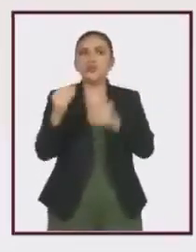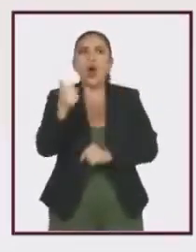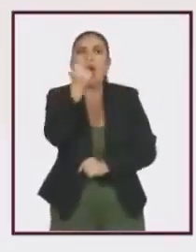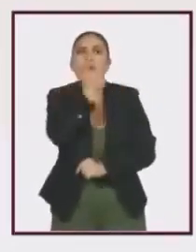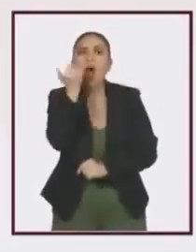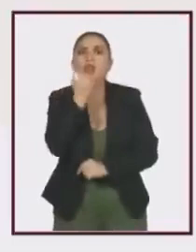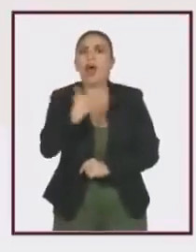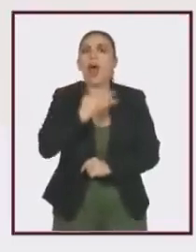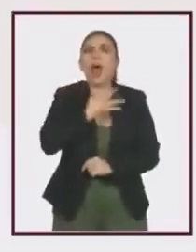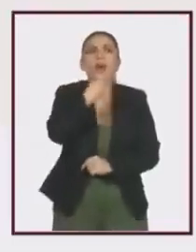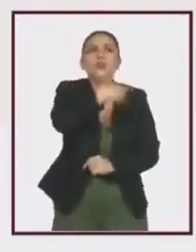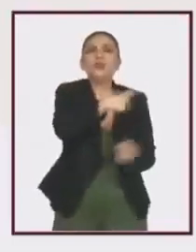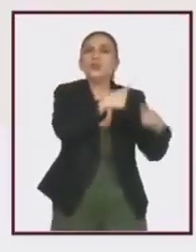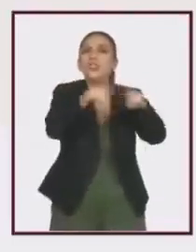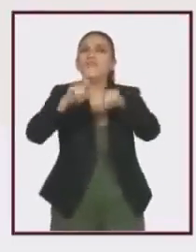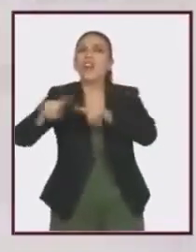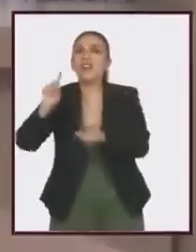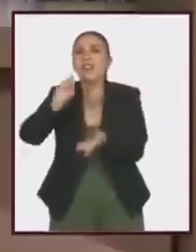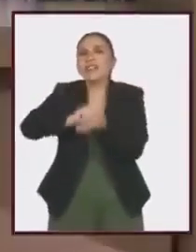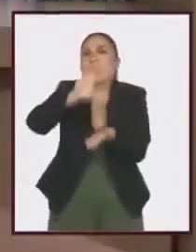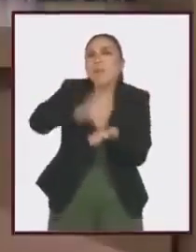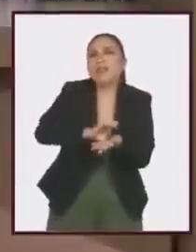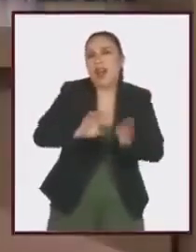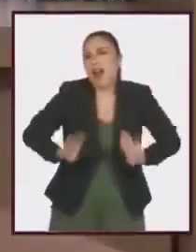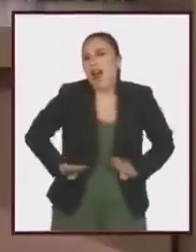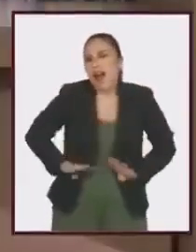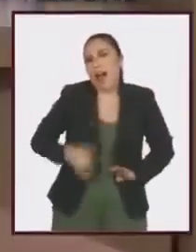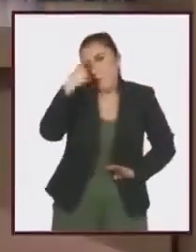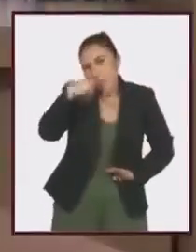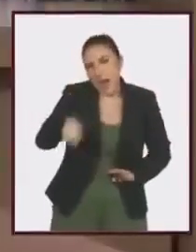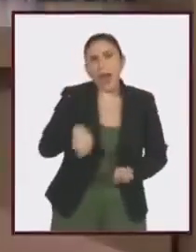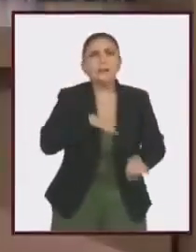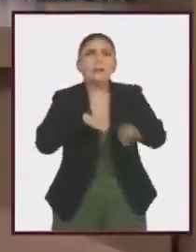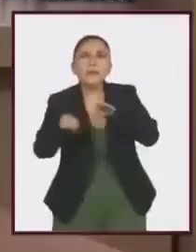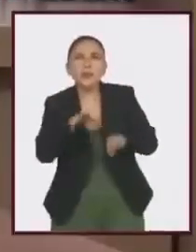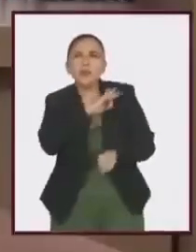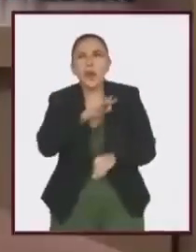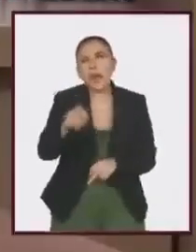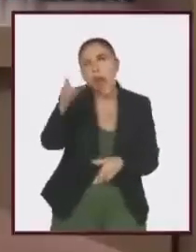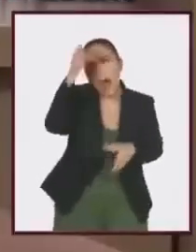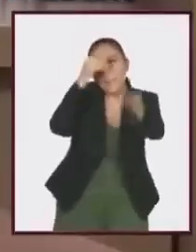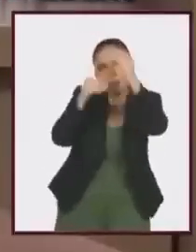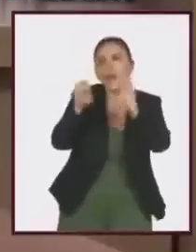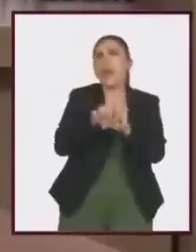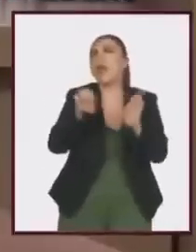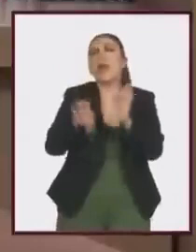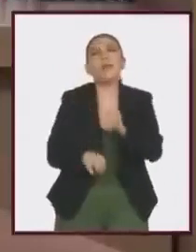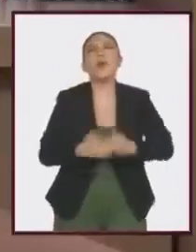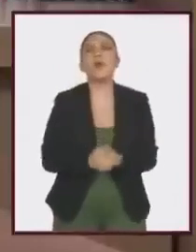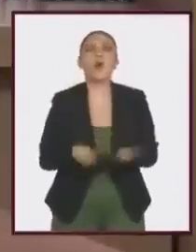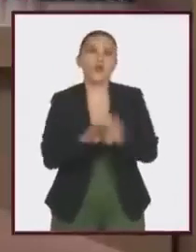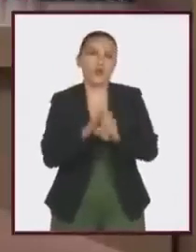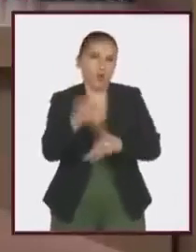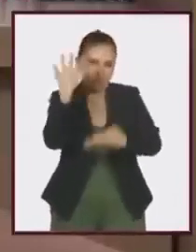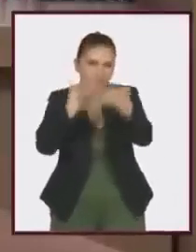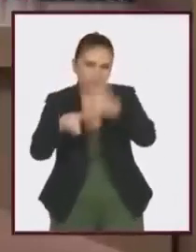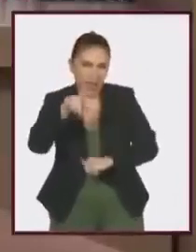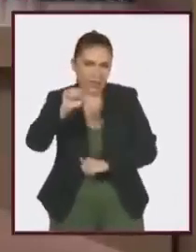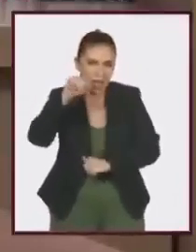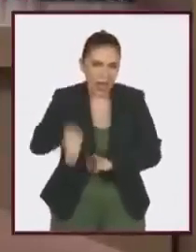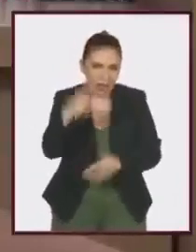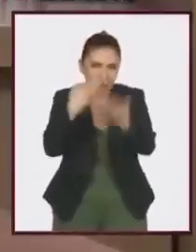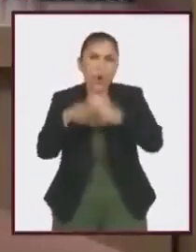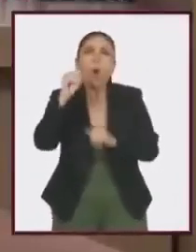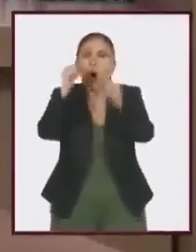tienen capacidades diferentes de trabajar con, por ejemplo, el lenguaje de señas mexicanas o con el